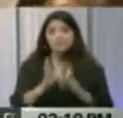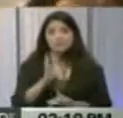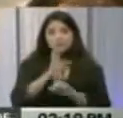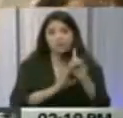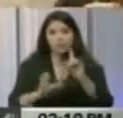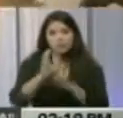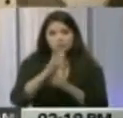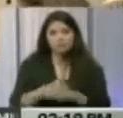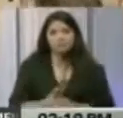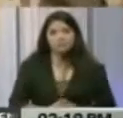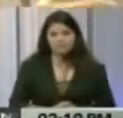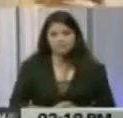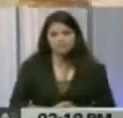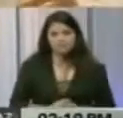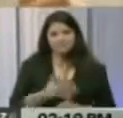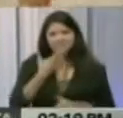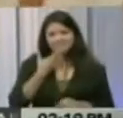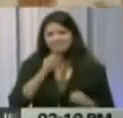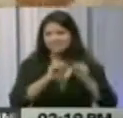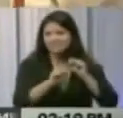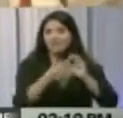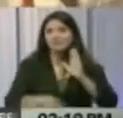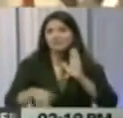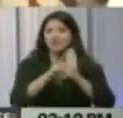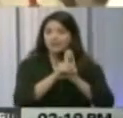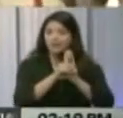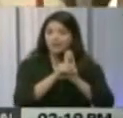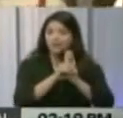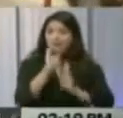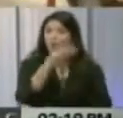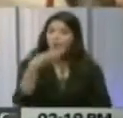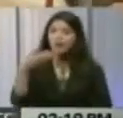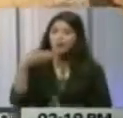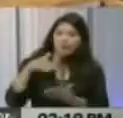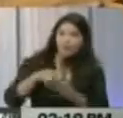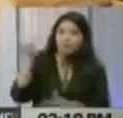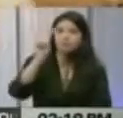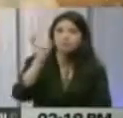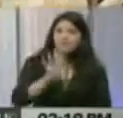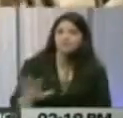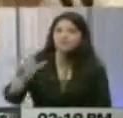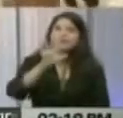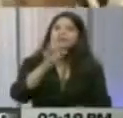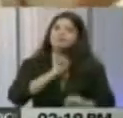Popular para la Cultura, en repudio al decreto de Barack Obama contra Venezuela y